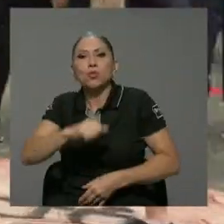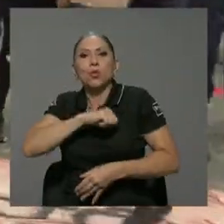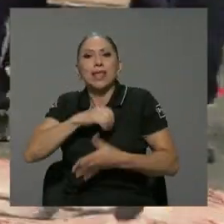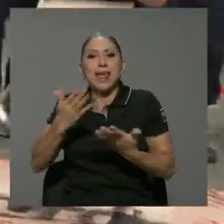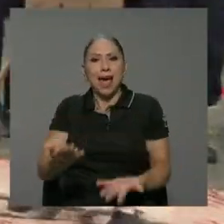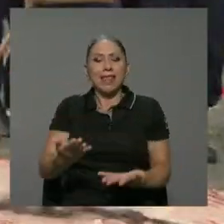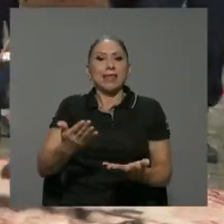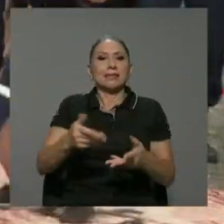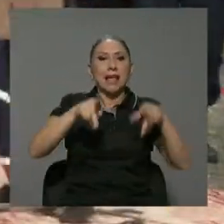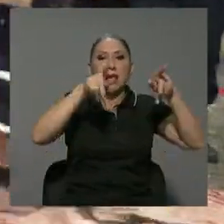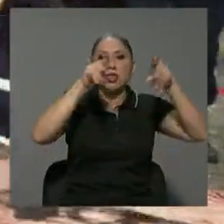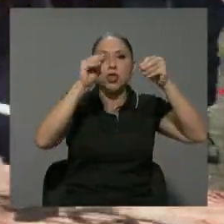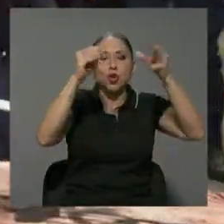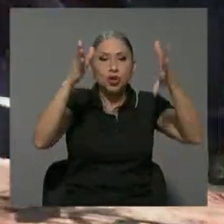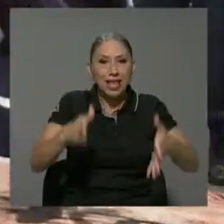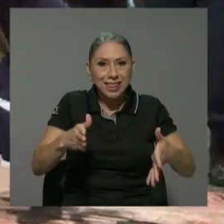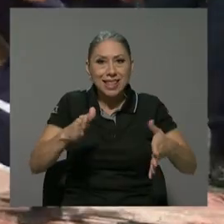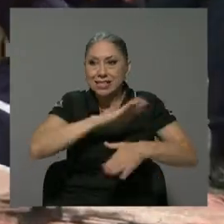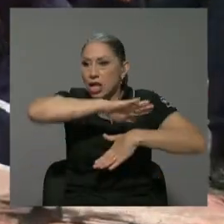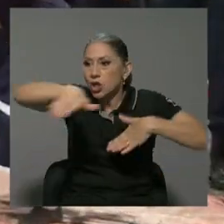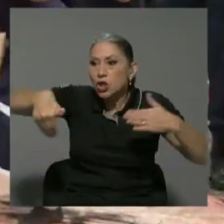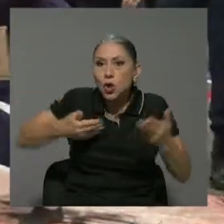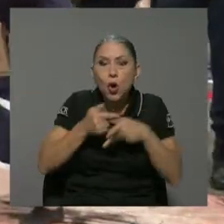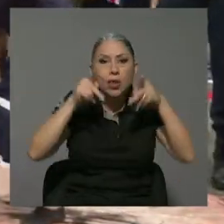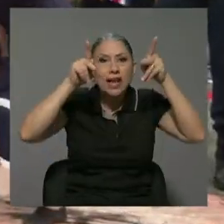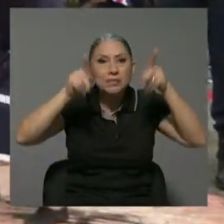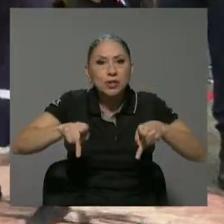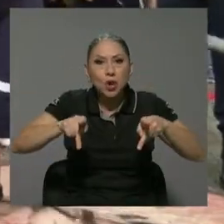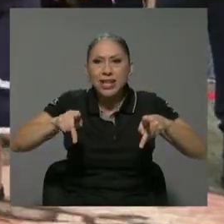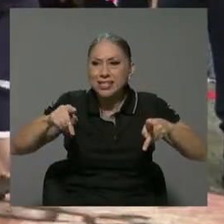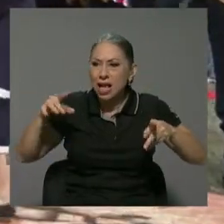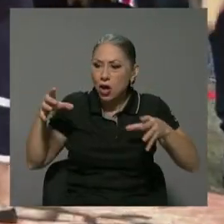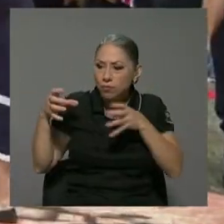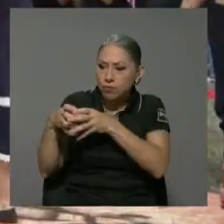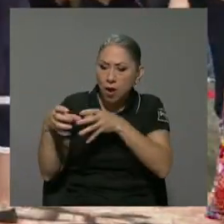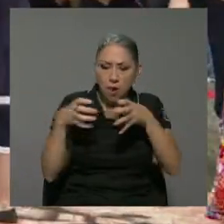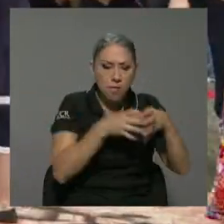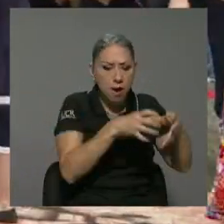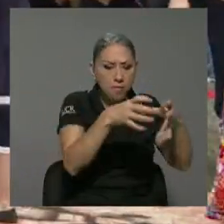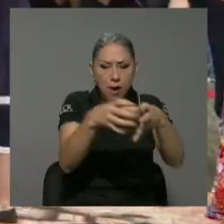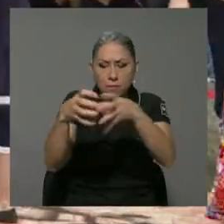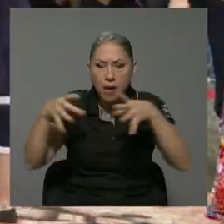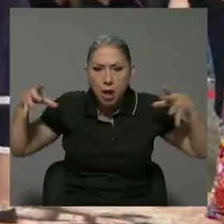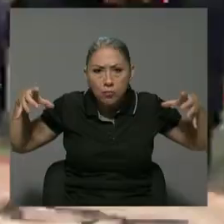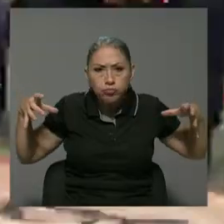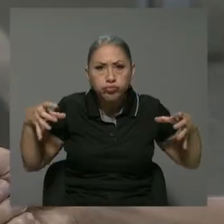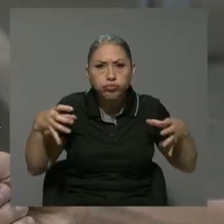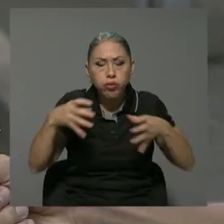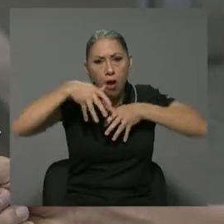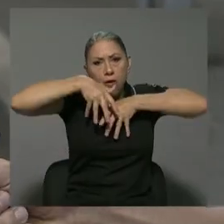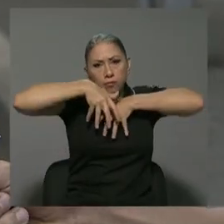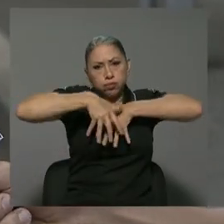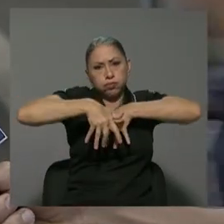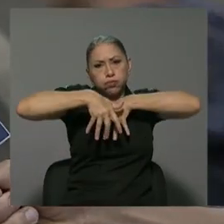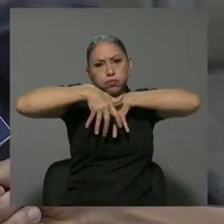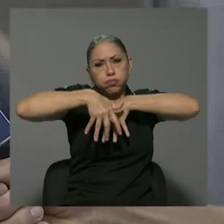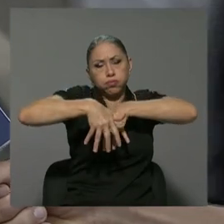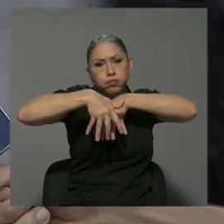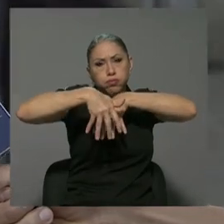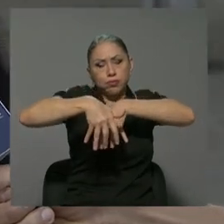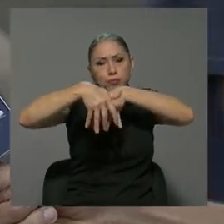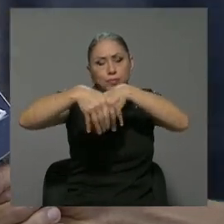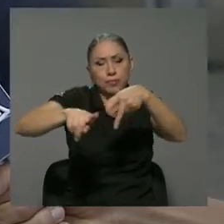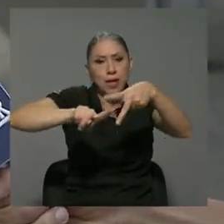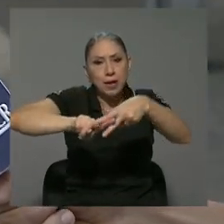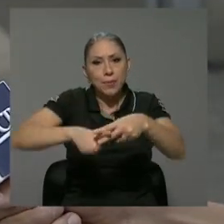docentes. Así que todos y todas vamos a marchar en bloque hoy a partir de las 9 de la mañana, siguiendo pues el